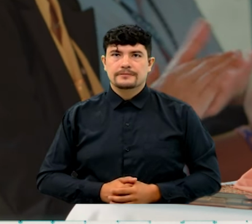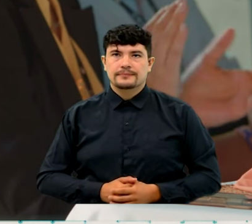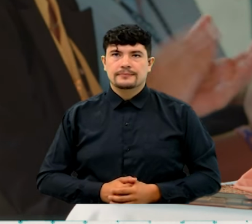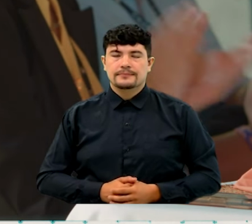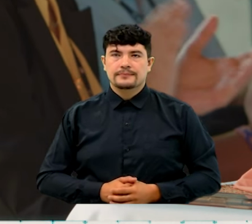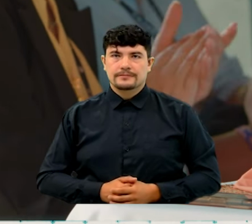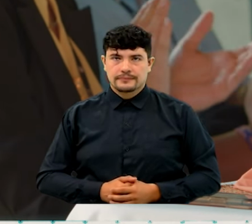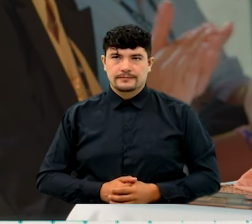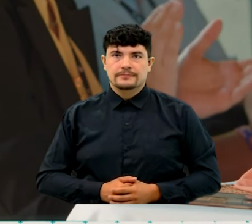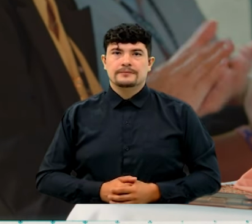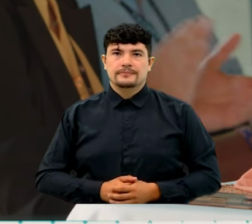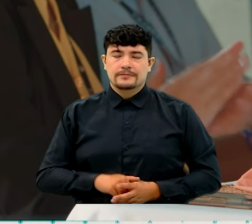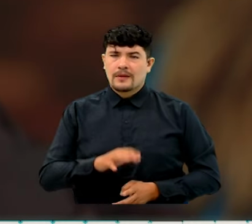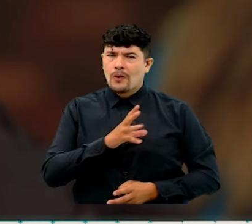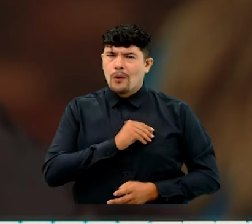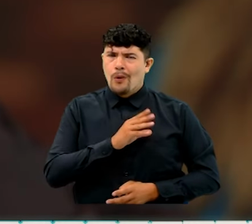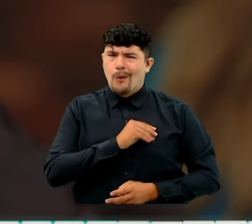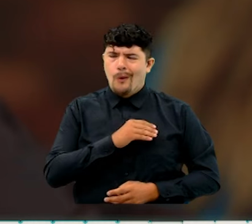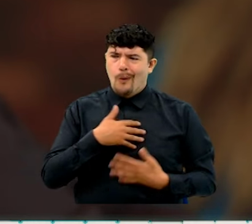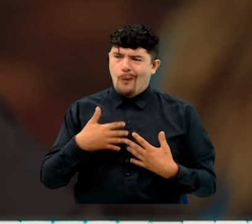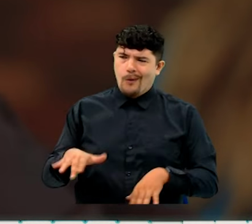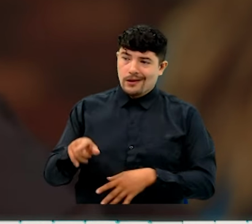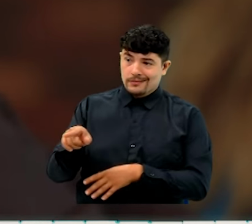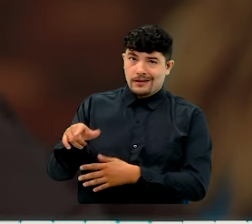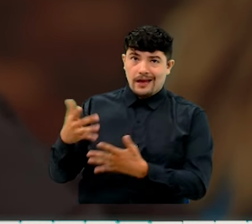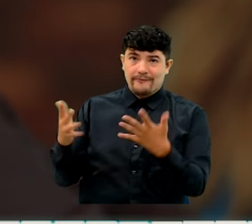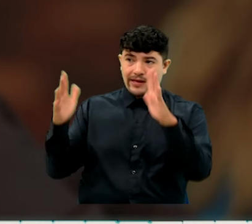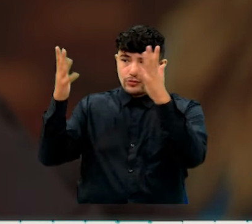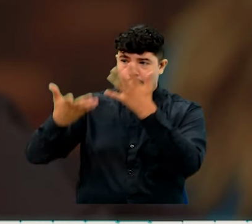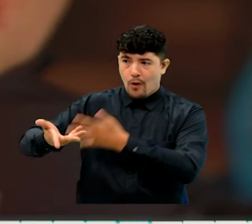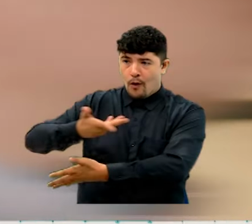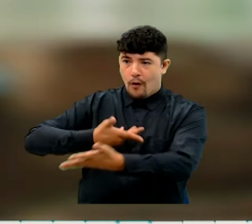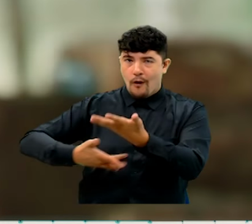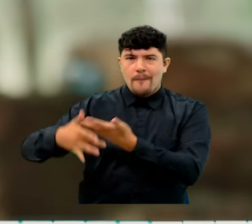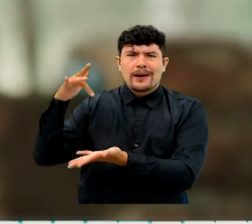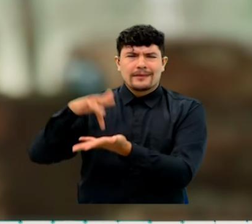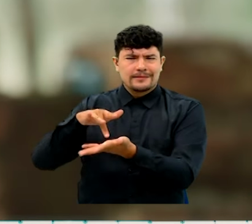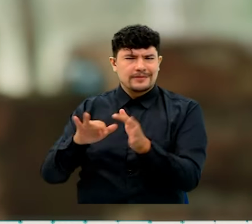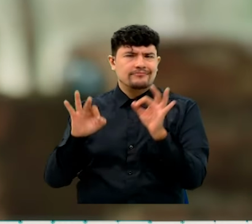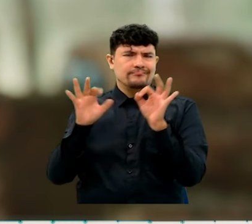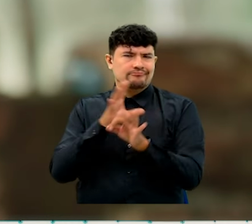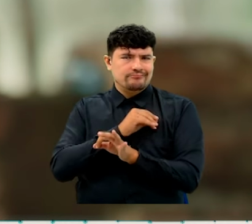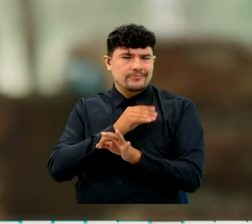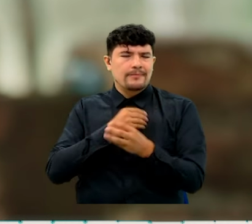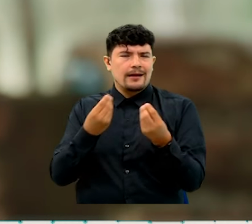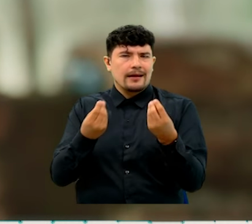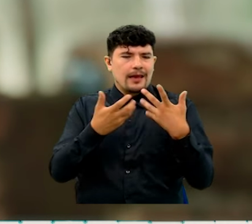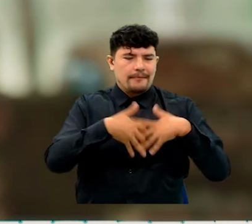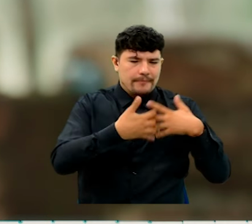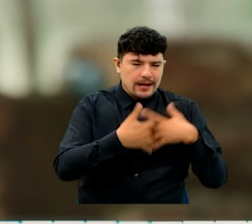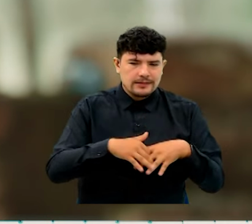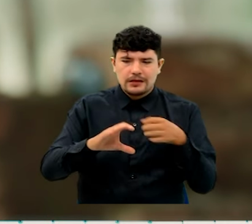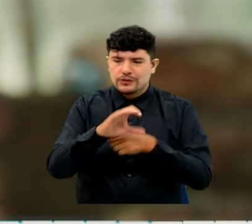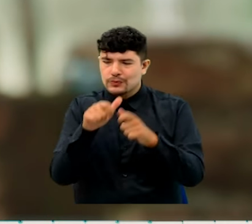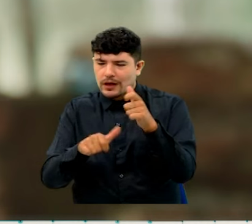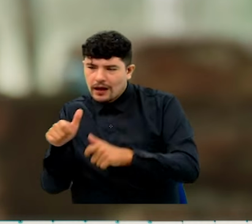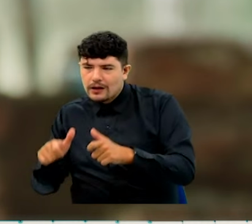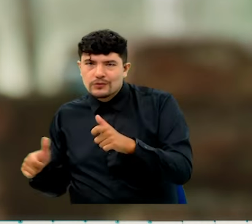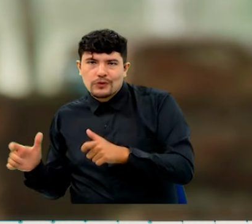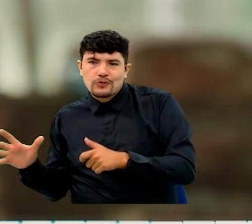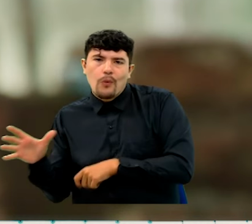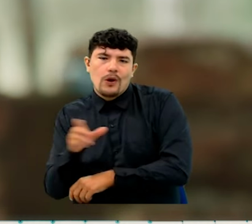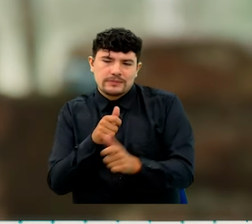Pues es muy grato asistir a estos eventos para que haya esa interacción entre la empresa, la ciudadanía y los usuarios que podemos brindar también a